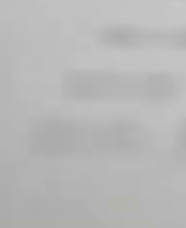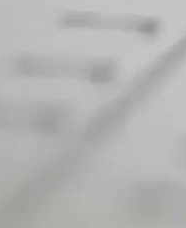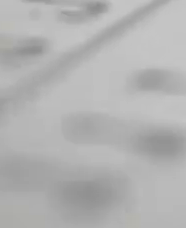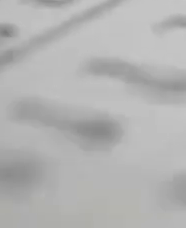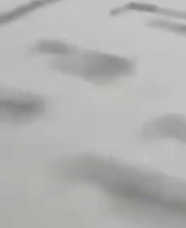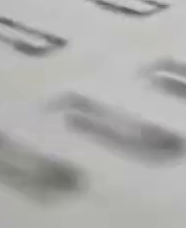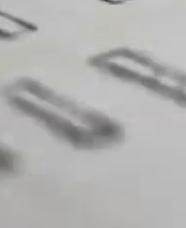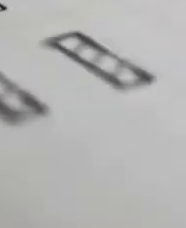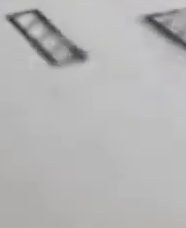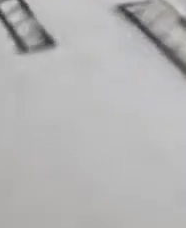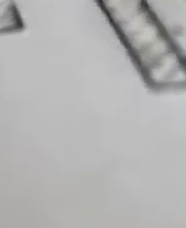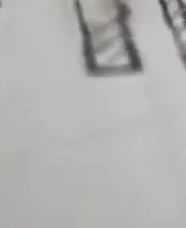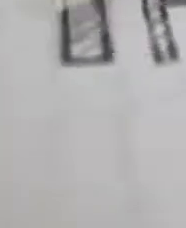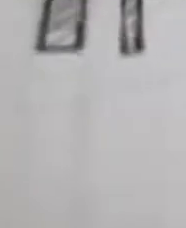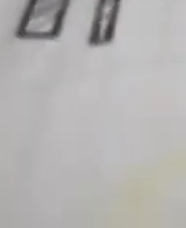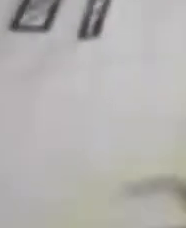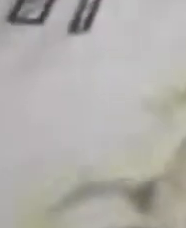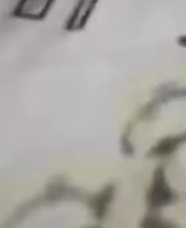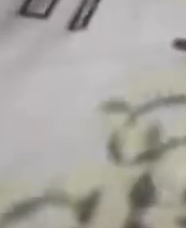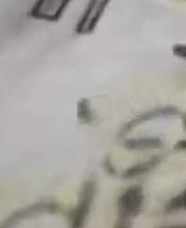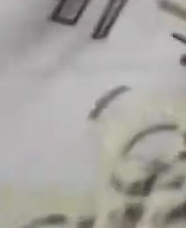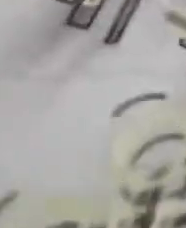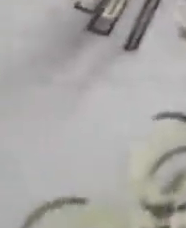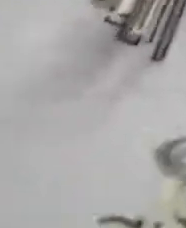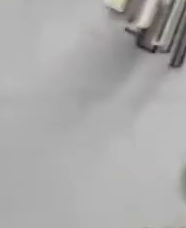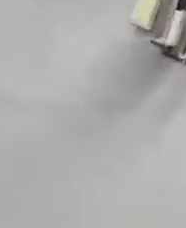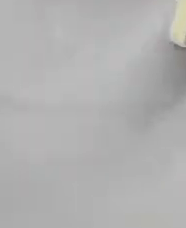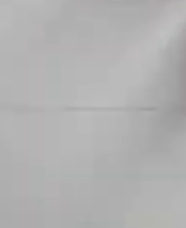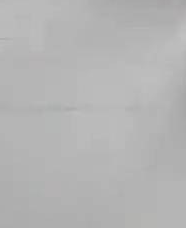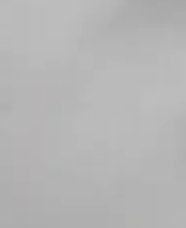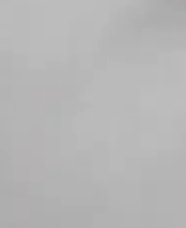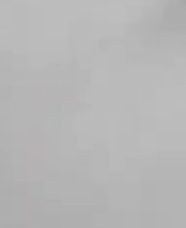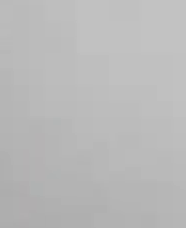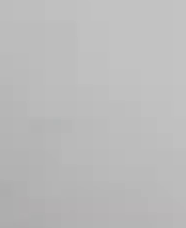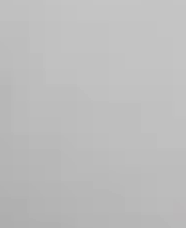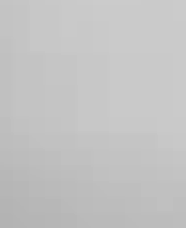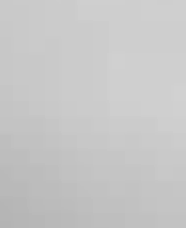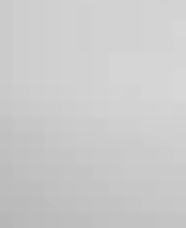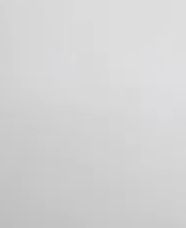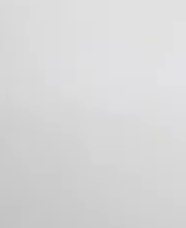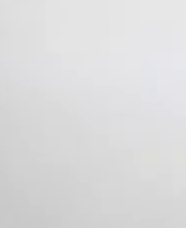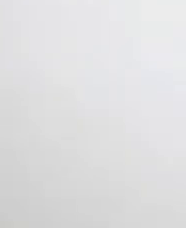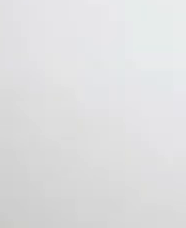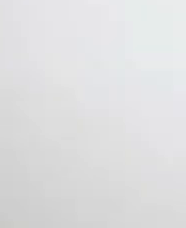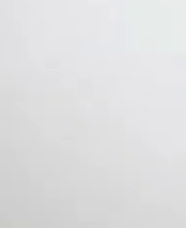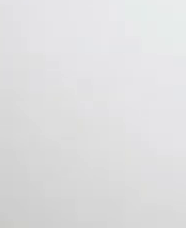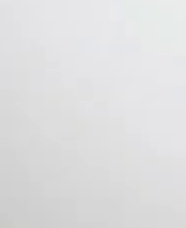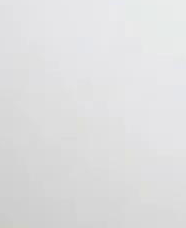Noticias, Congreso de la Ciudad.